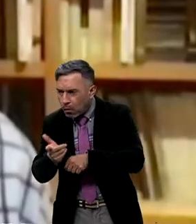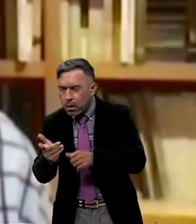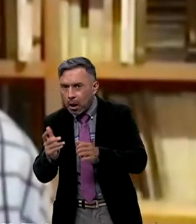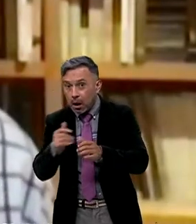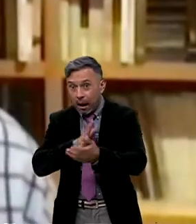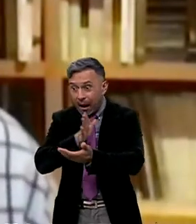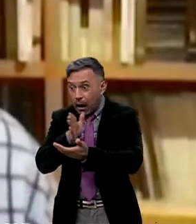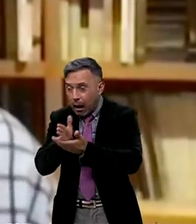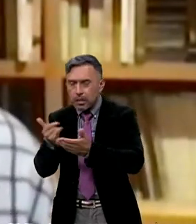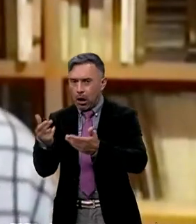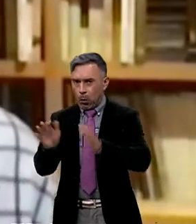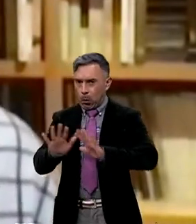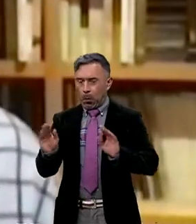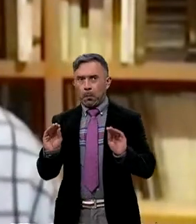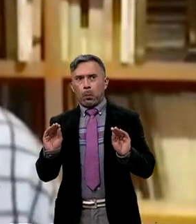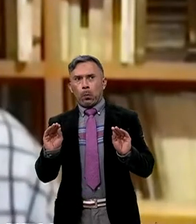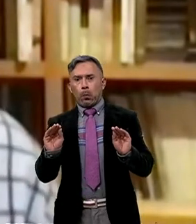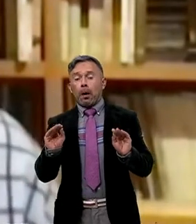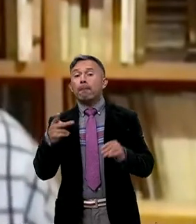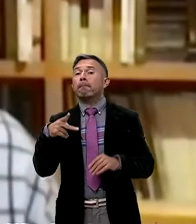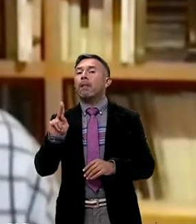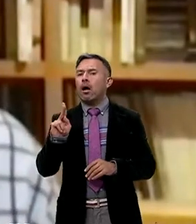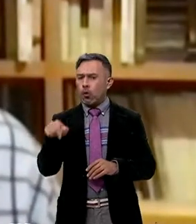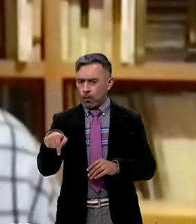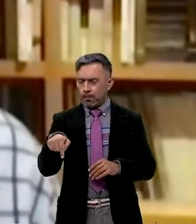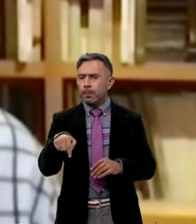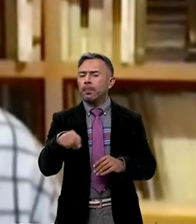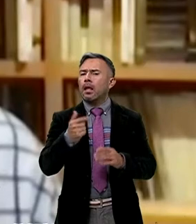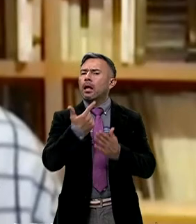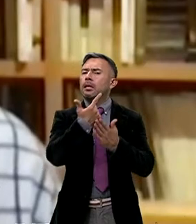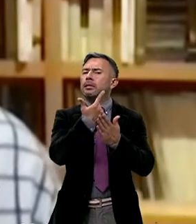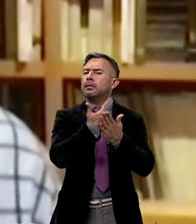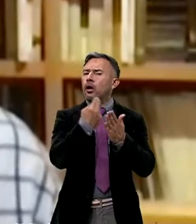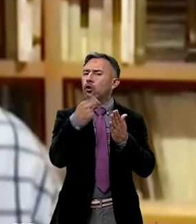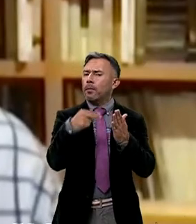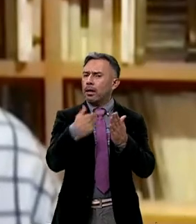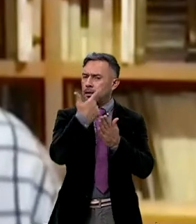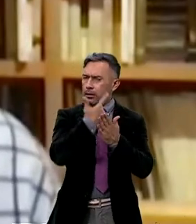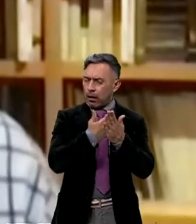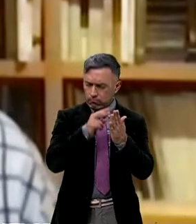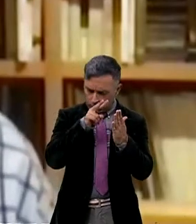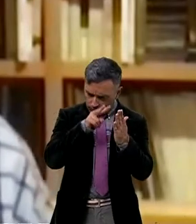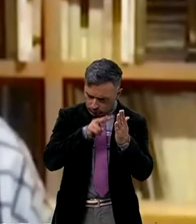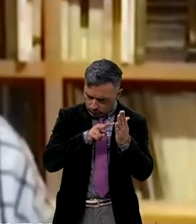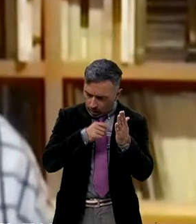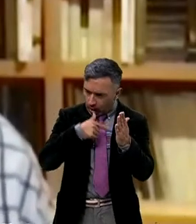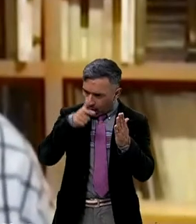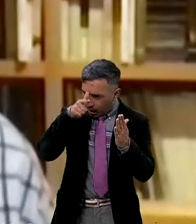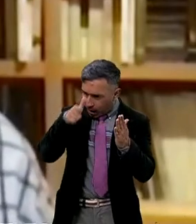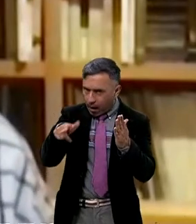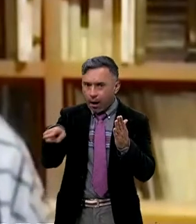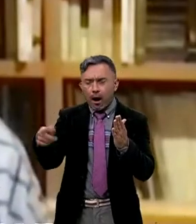verificar que en el listado nominal se habían anotado registrado que habían votado